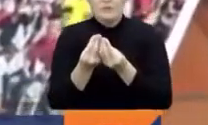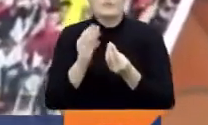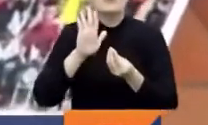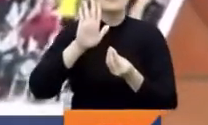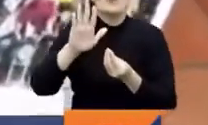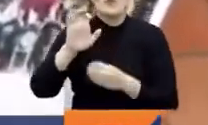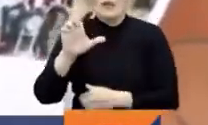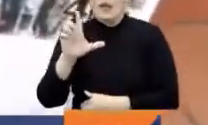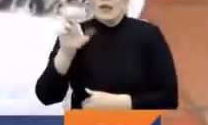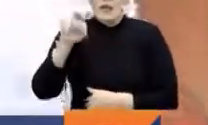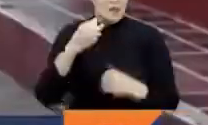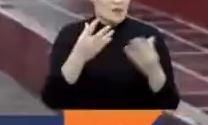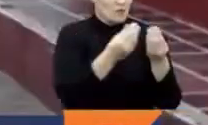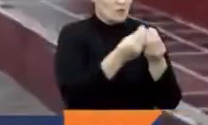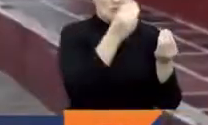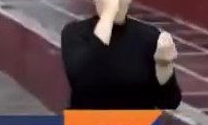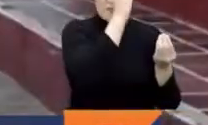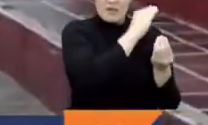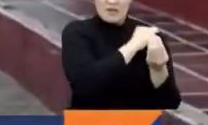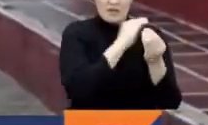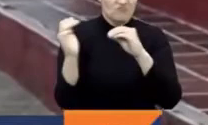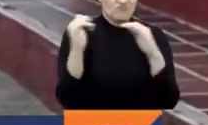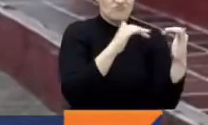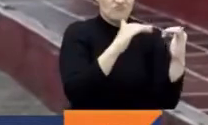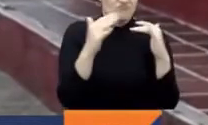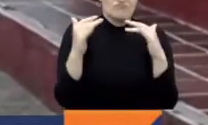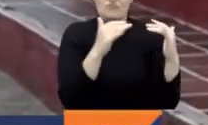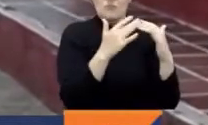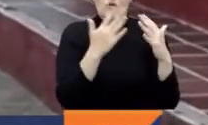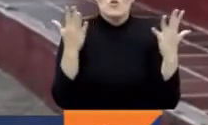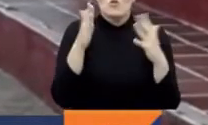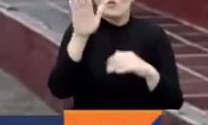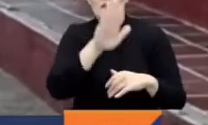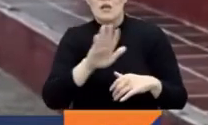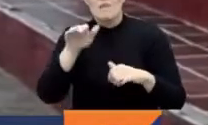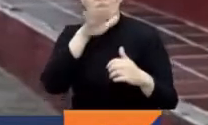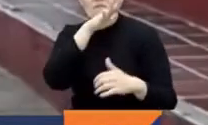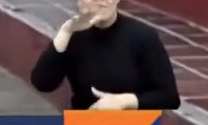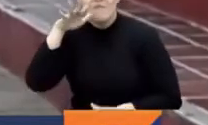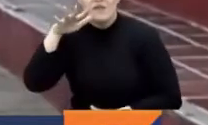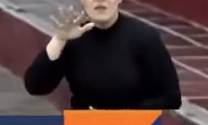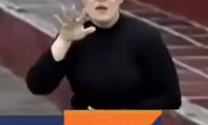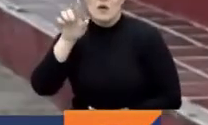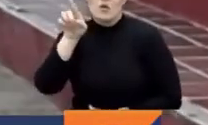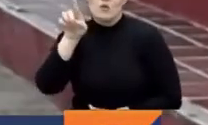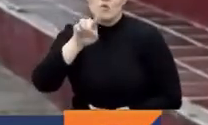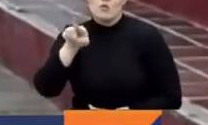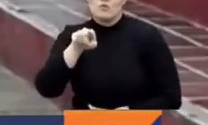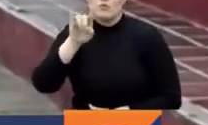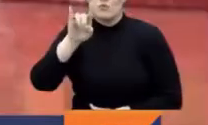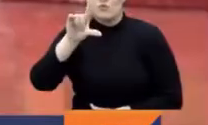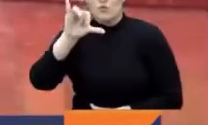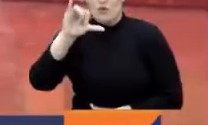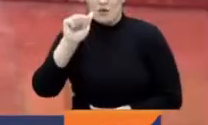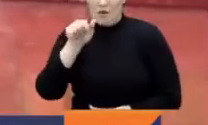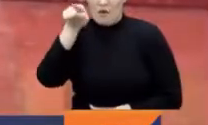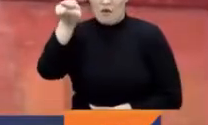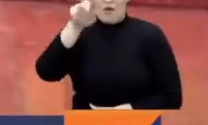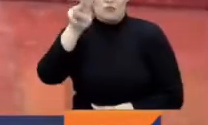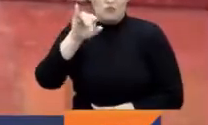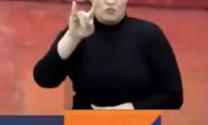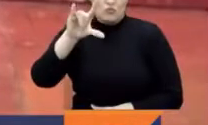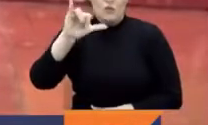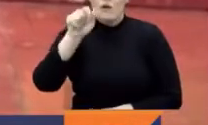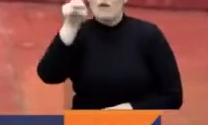Ilegal ELN en zona rural de El Zulia. Allí murió un presunto ilegal, según las autoridades. Cuando las